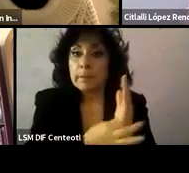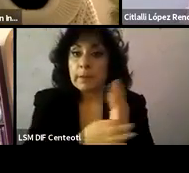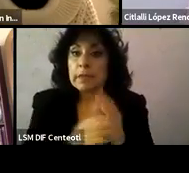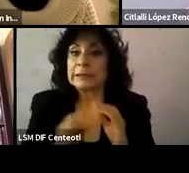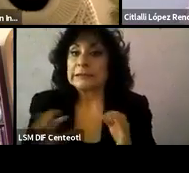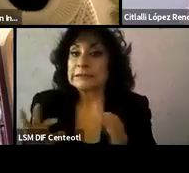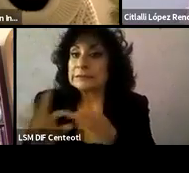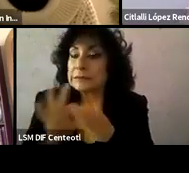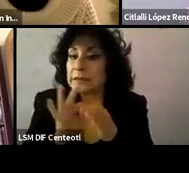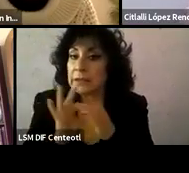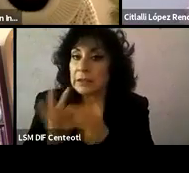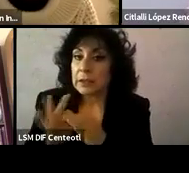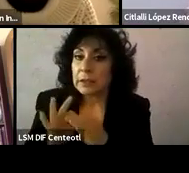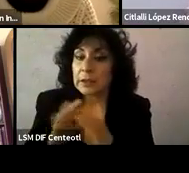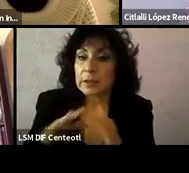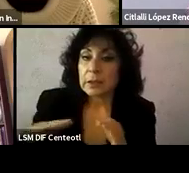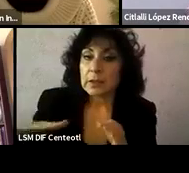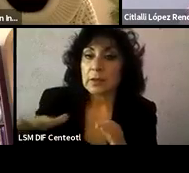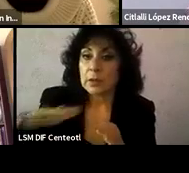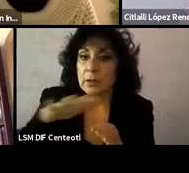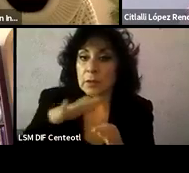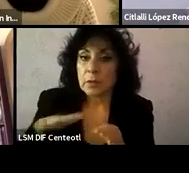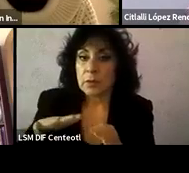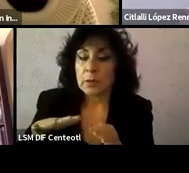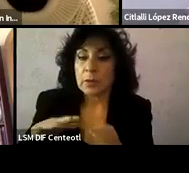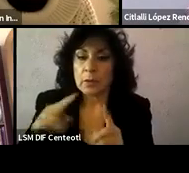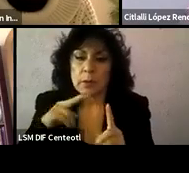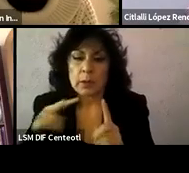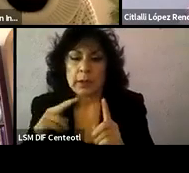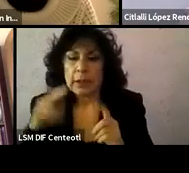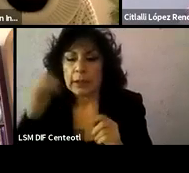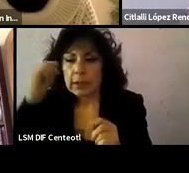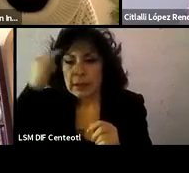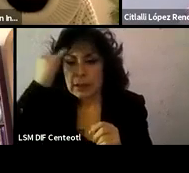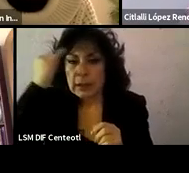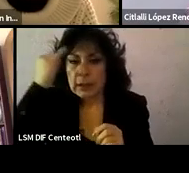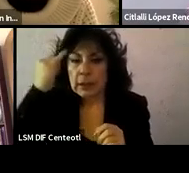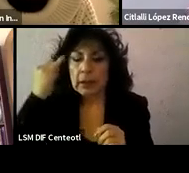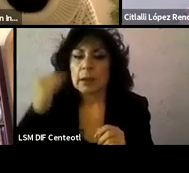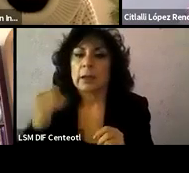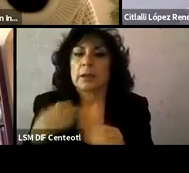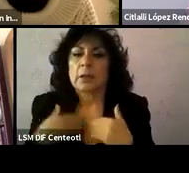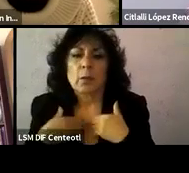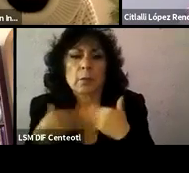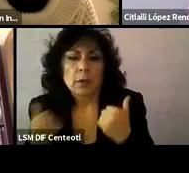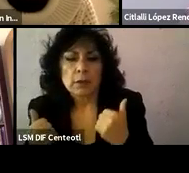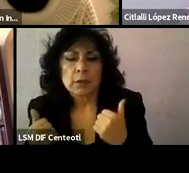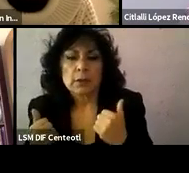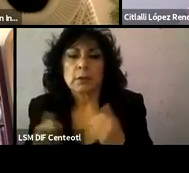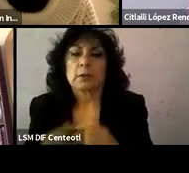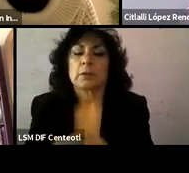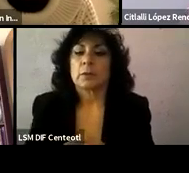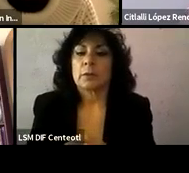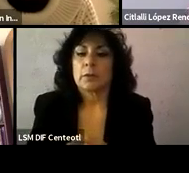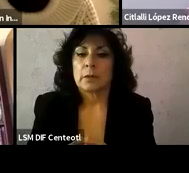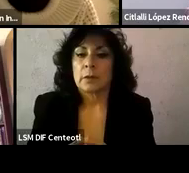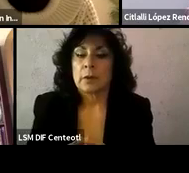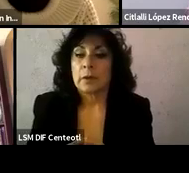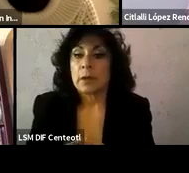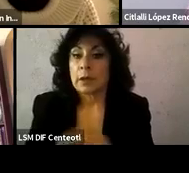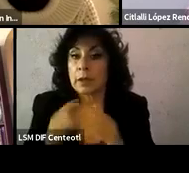educación para la paz desde una perspectiva de mediación y de comprensión para el otro, ¿no? Entonces, estas dimensiones de también